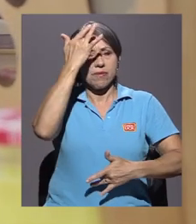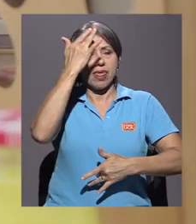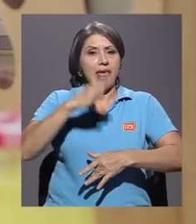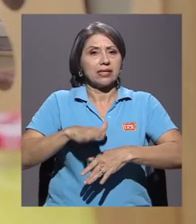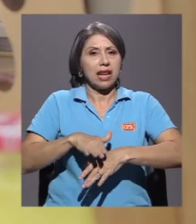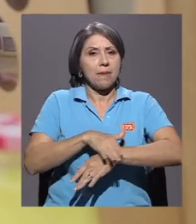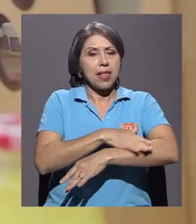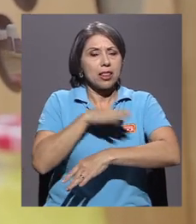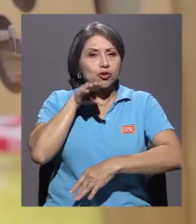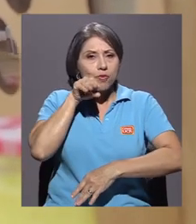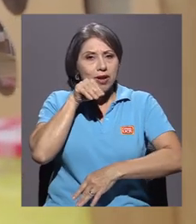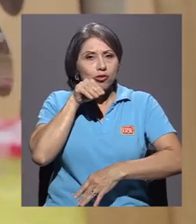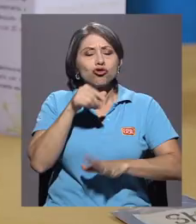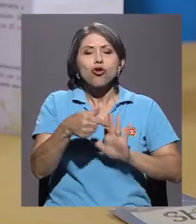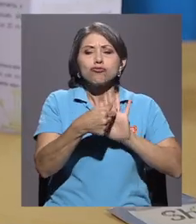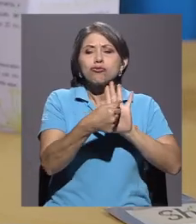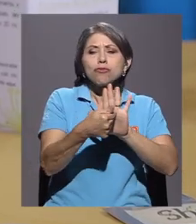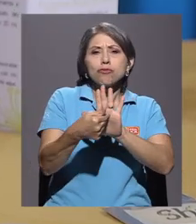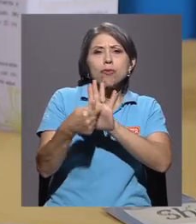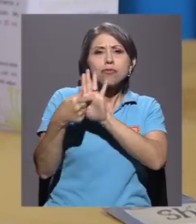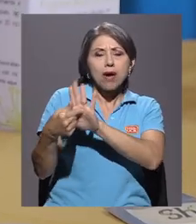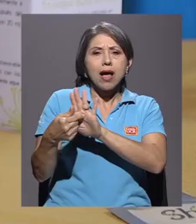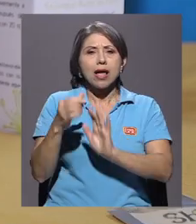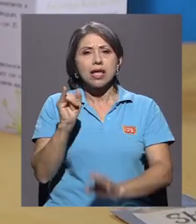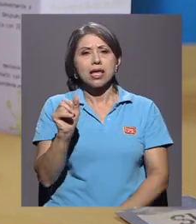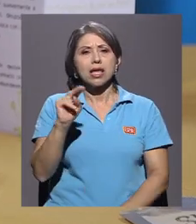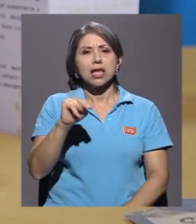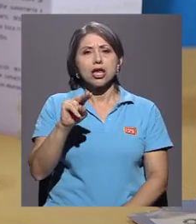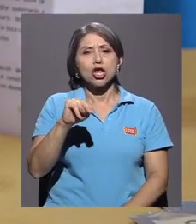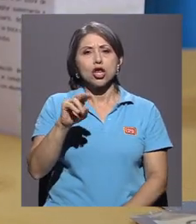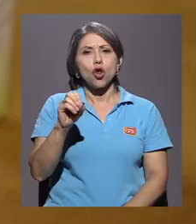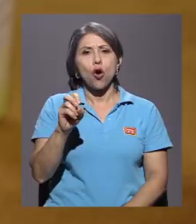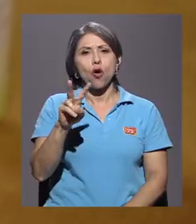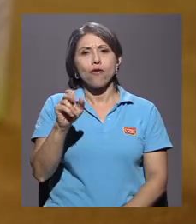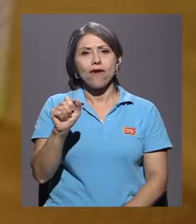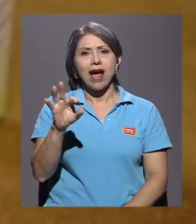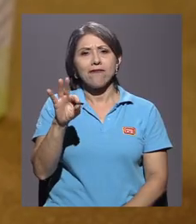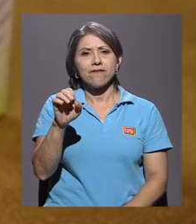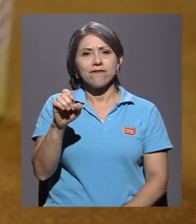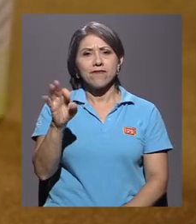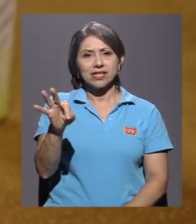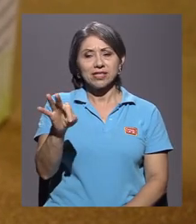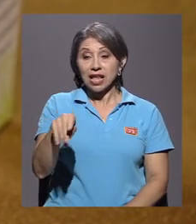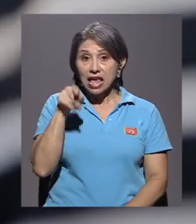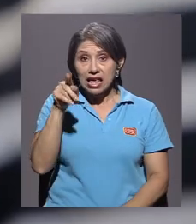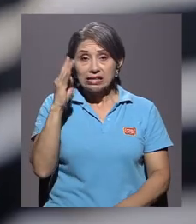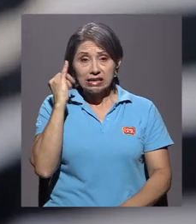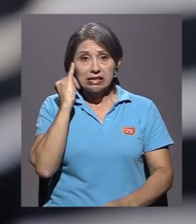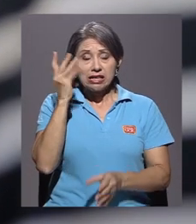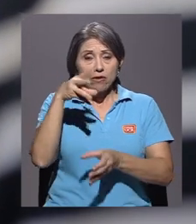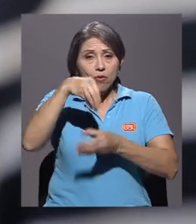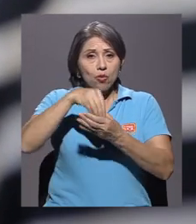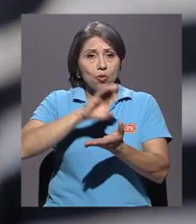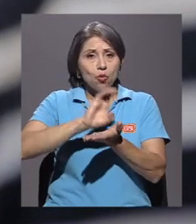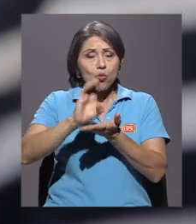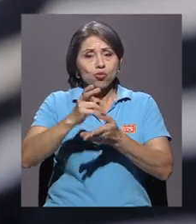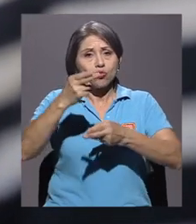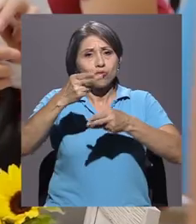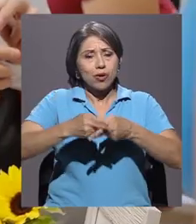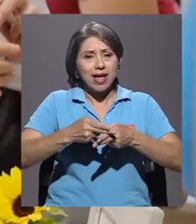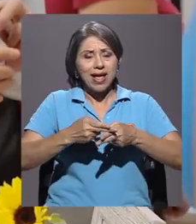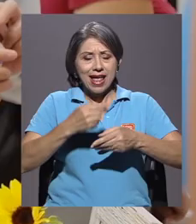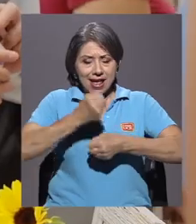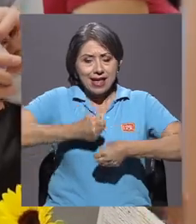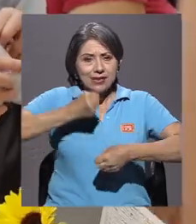de los perros fueron presentados en el Innova Fest. Esta iniciativa forma parte del curso llamado Gestión para